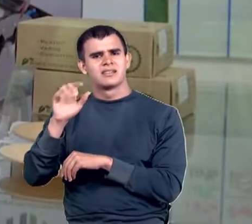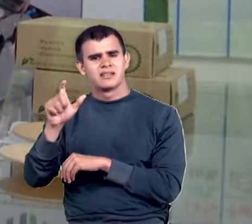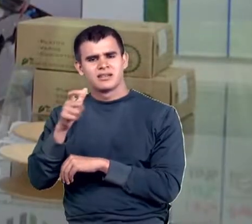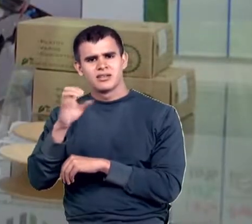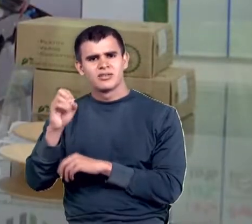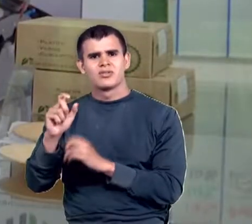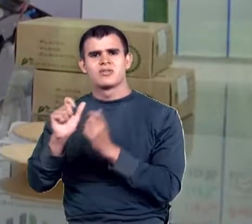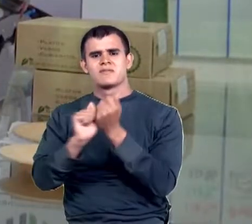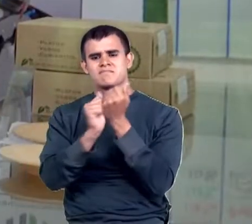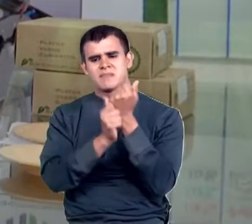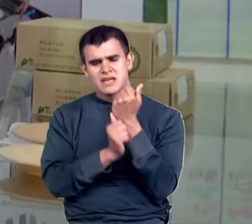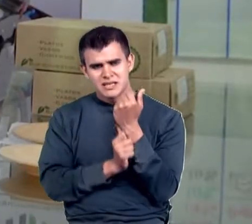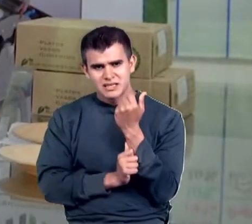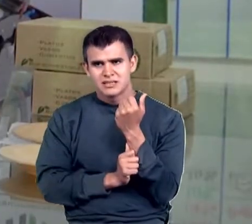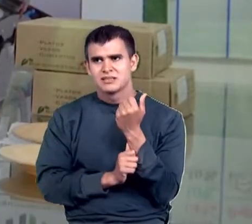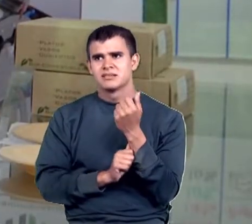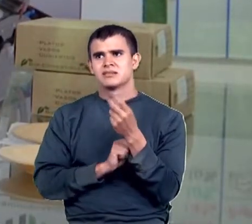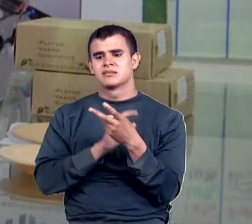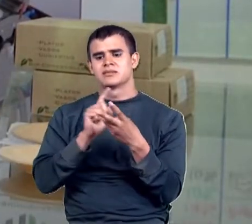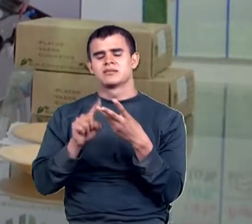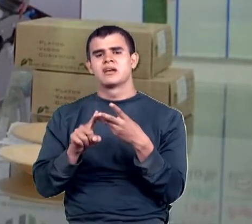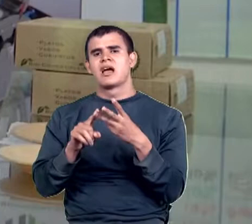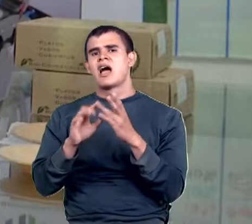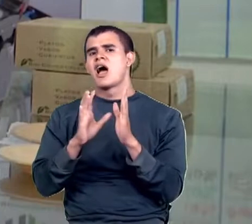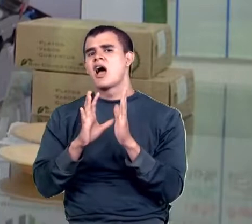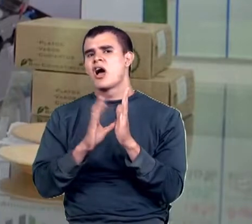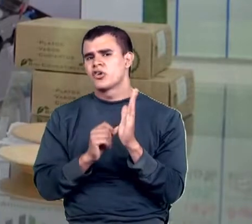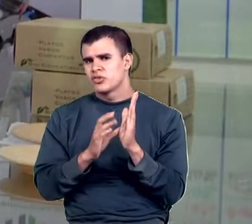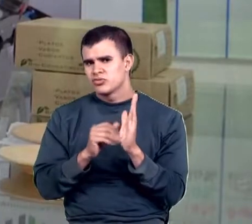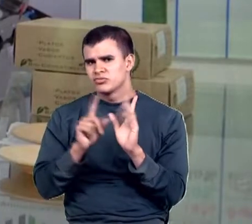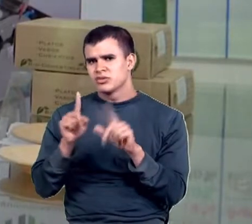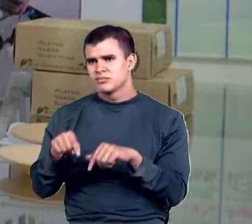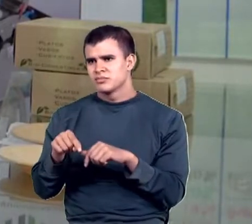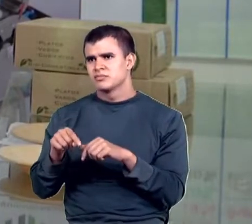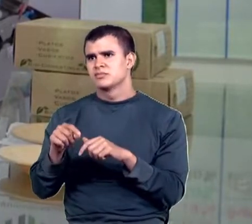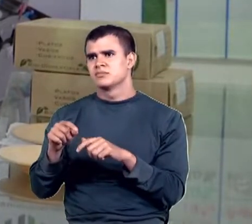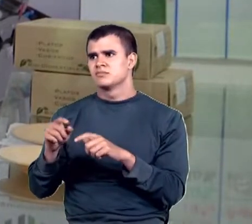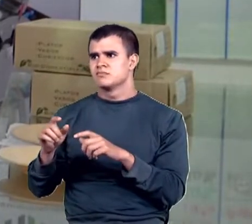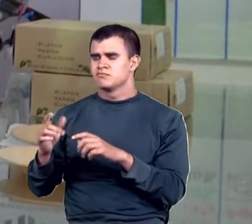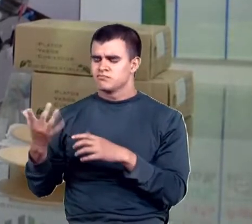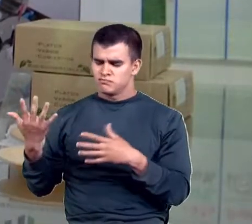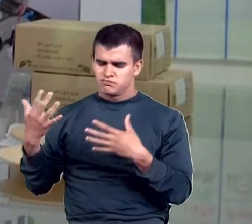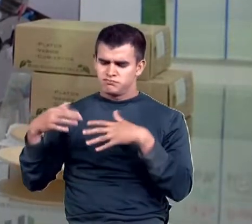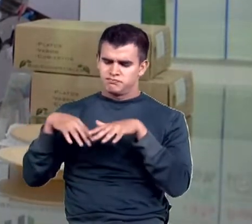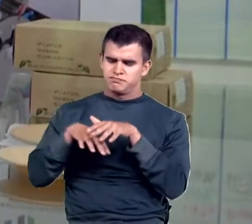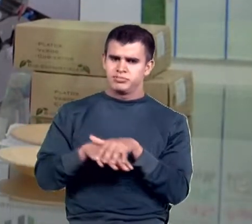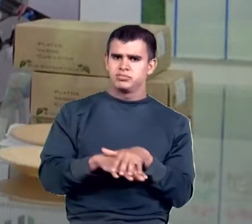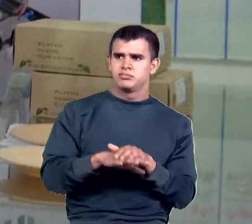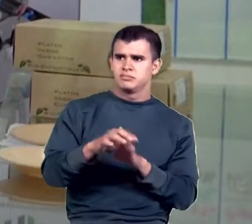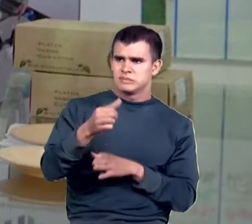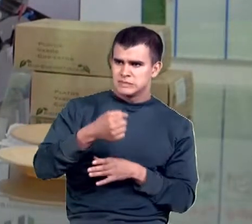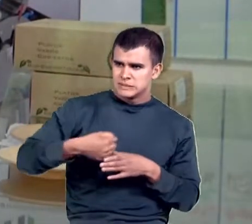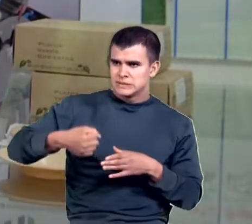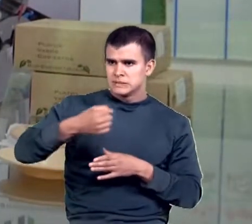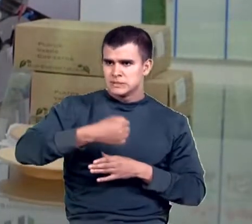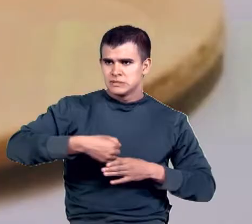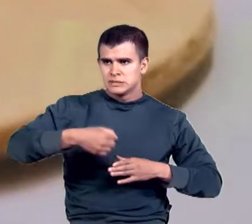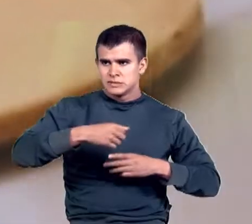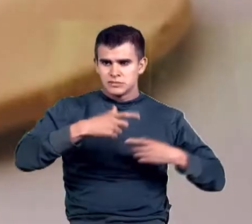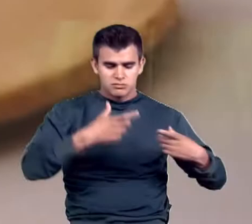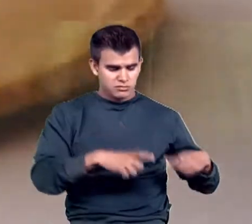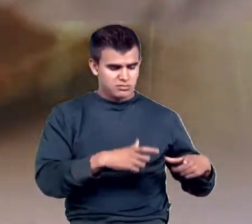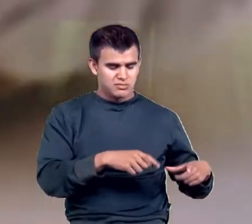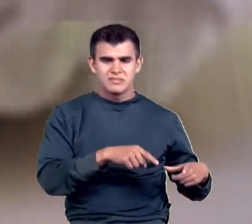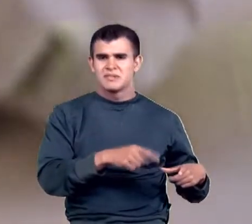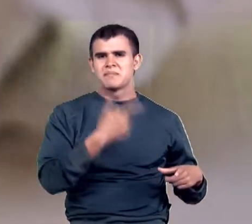trigo, de maíz y hay otros que fabricamos también a base de harina de arroz. Básicamente son harinas mezcladas en las cuales